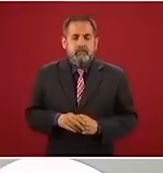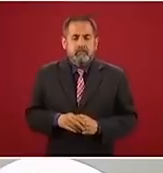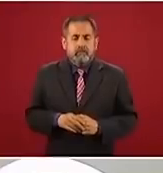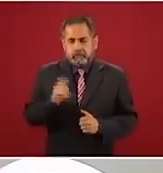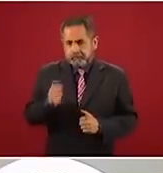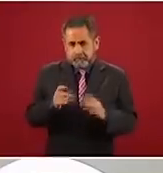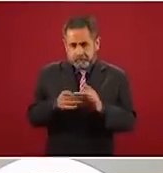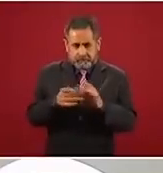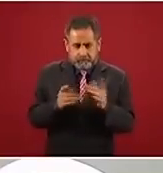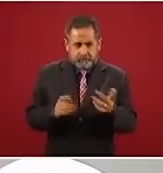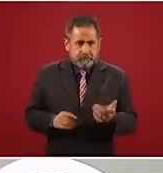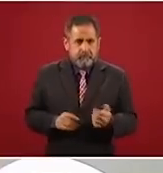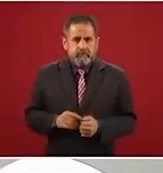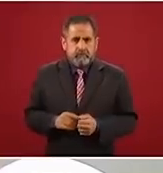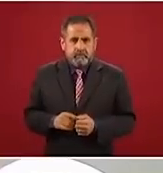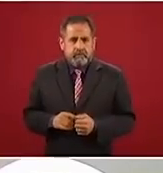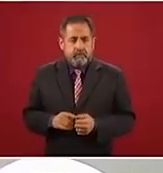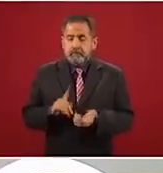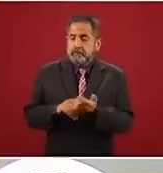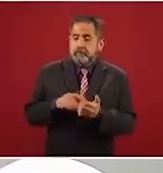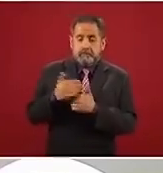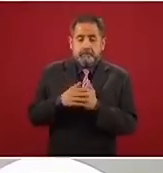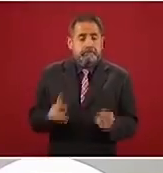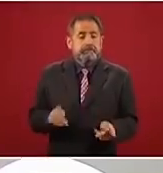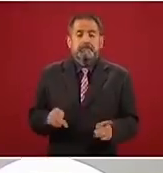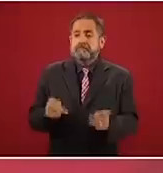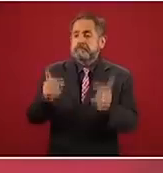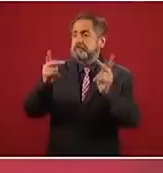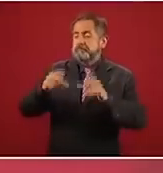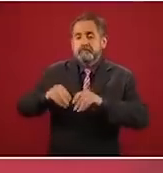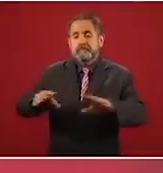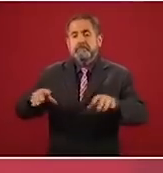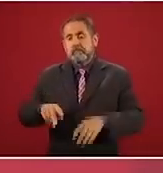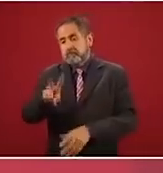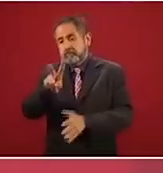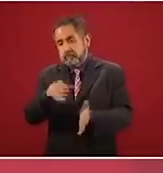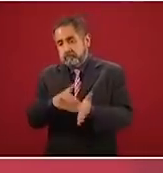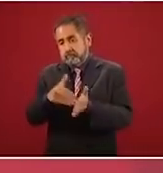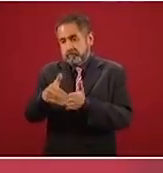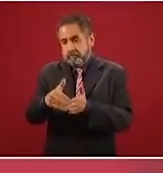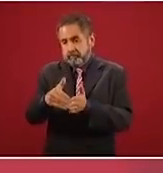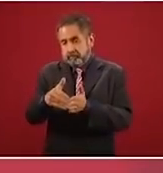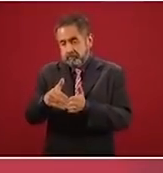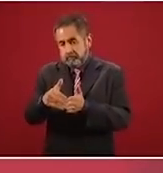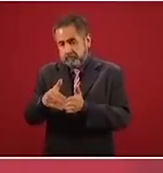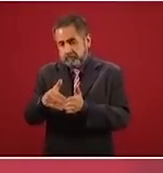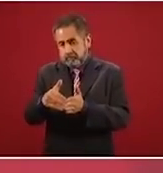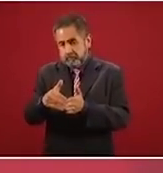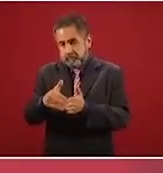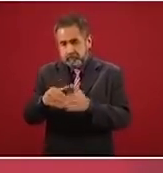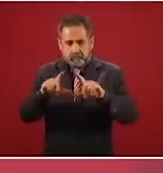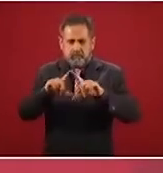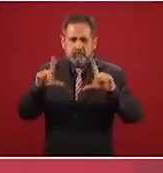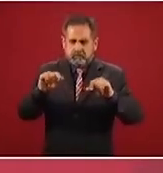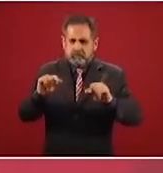se van a vender en la lotería 2 millones de